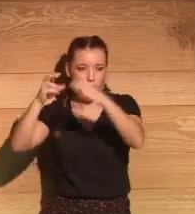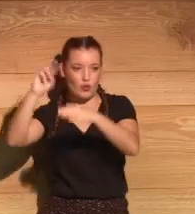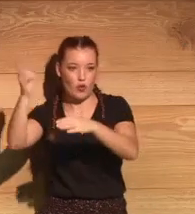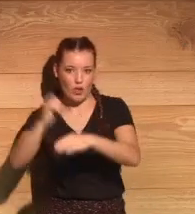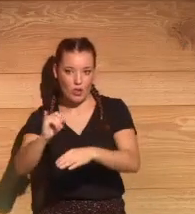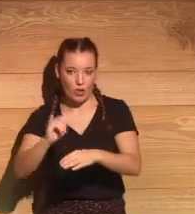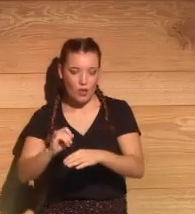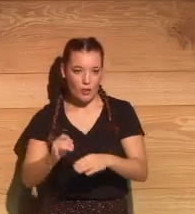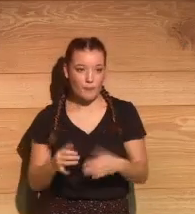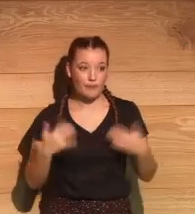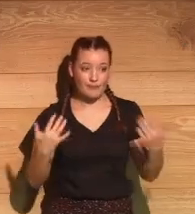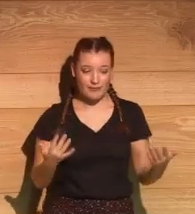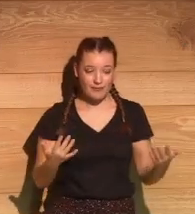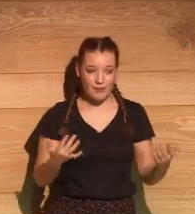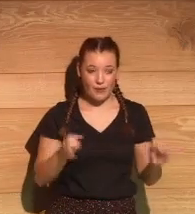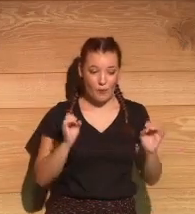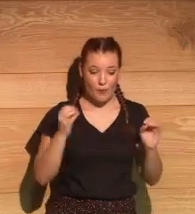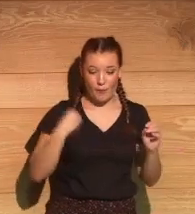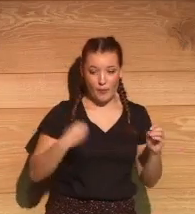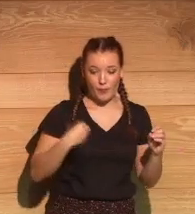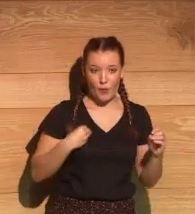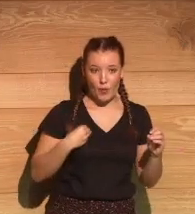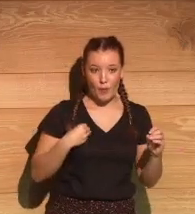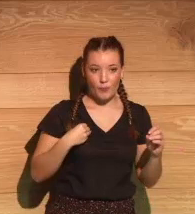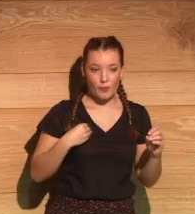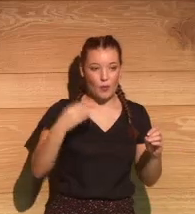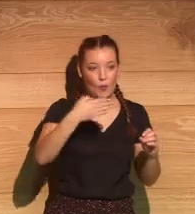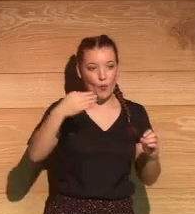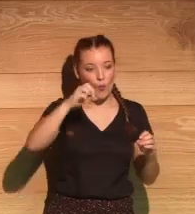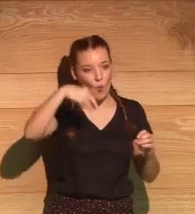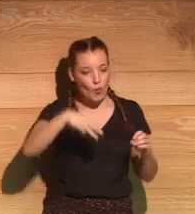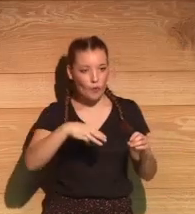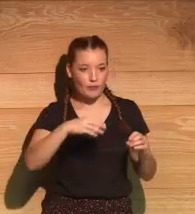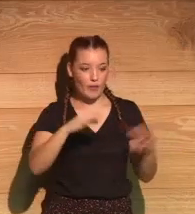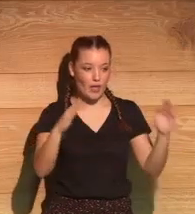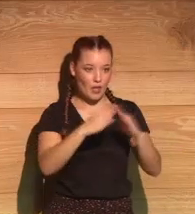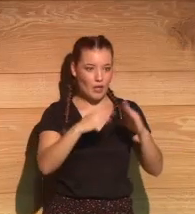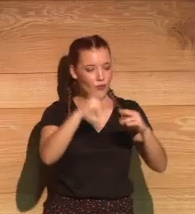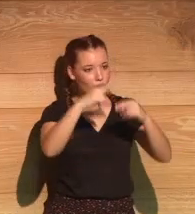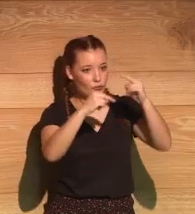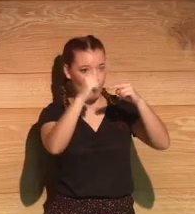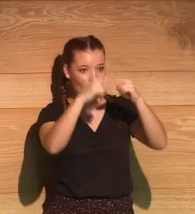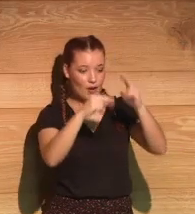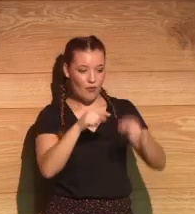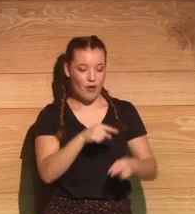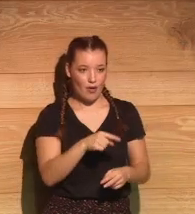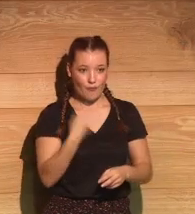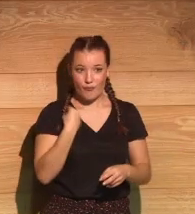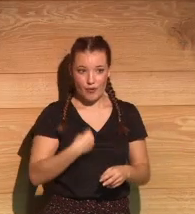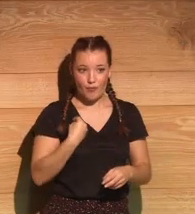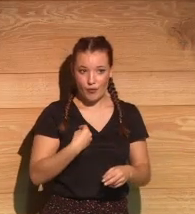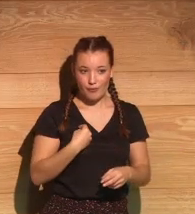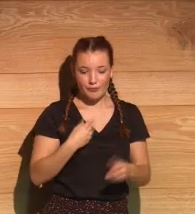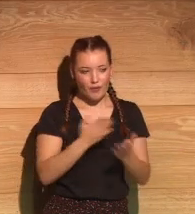mismo que ha ocurrido con el boom inmobiliario, es decir, que también es cierto que hay esta doble cara,